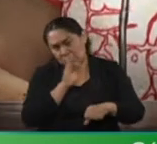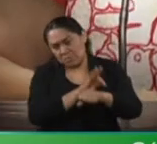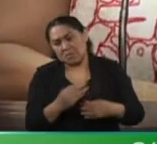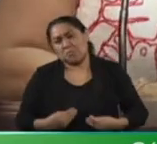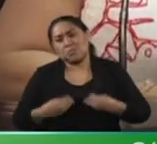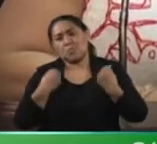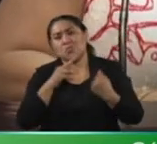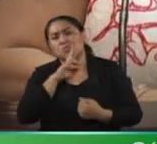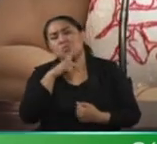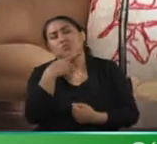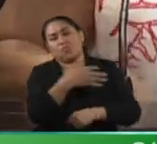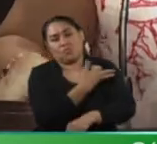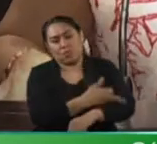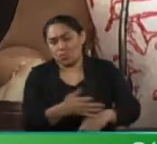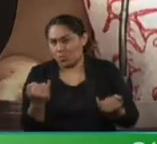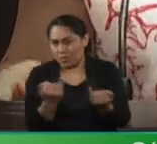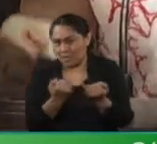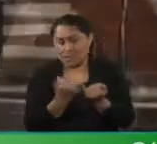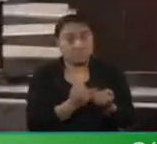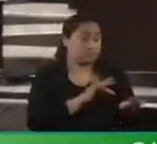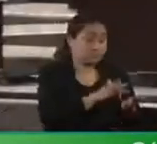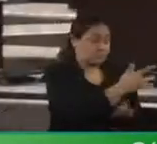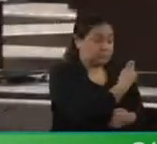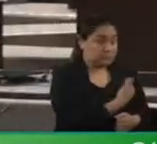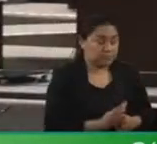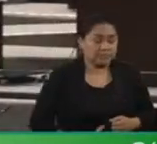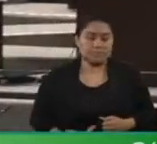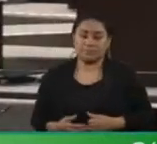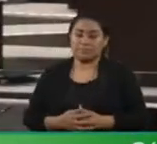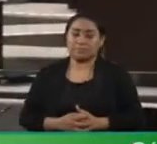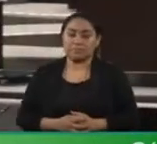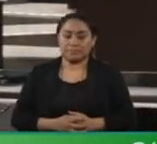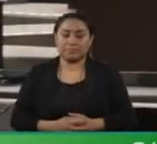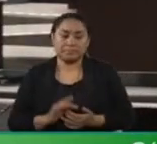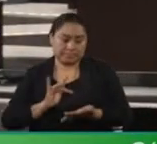y su familia! Es cuanto, señor presidente. Gracias, diputada.